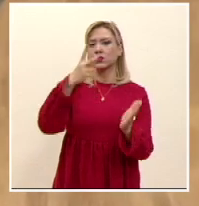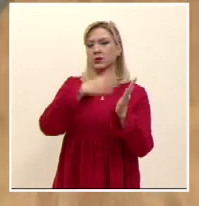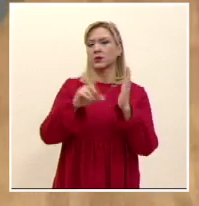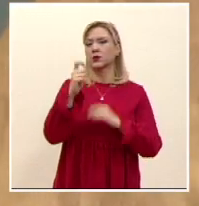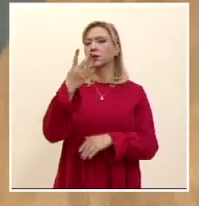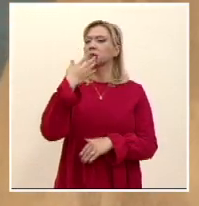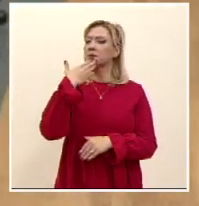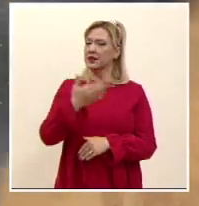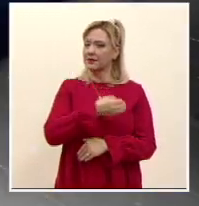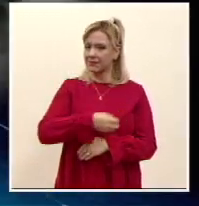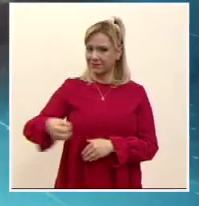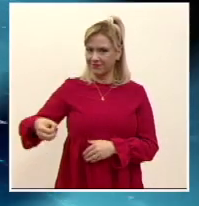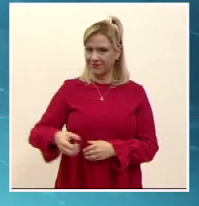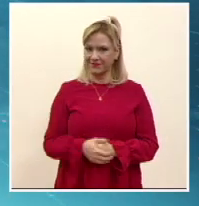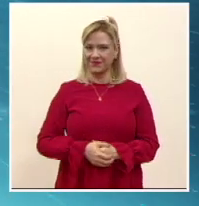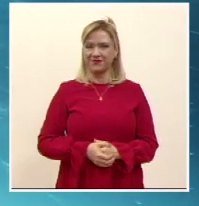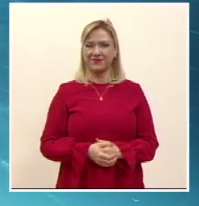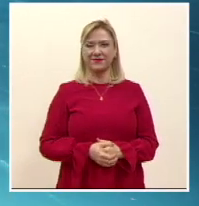2024.